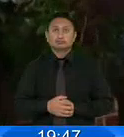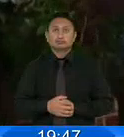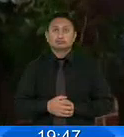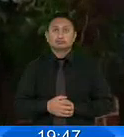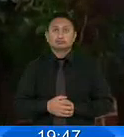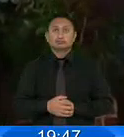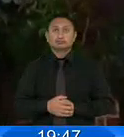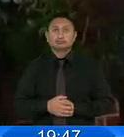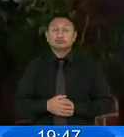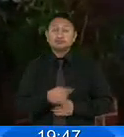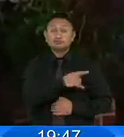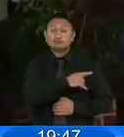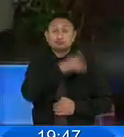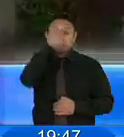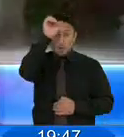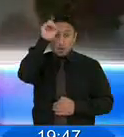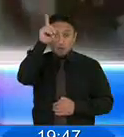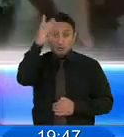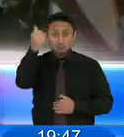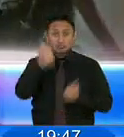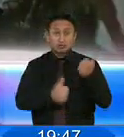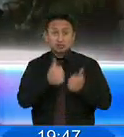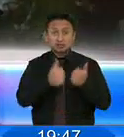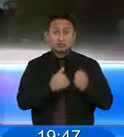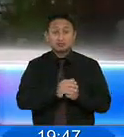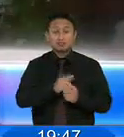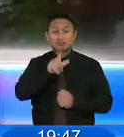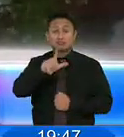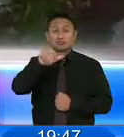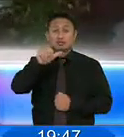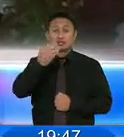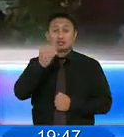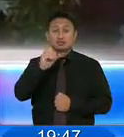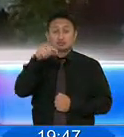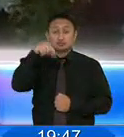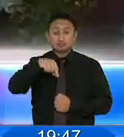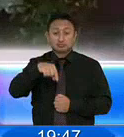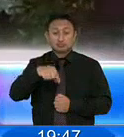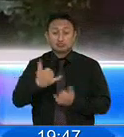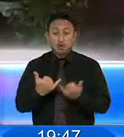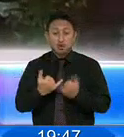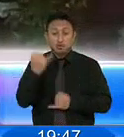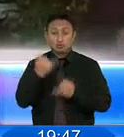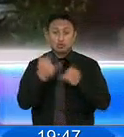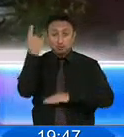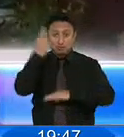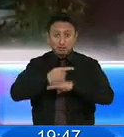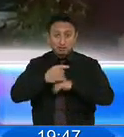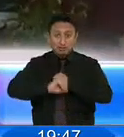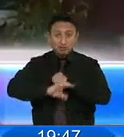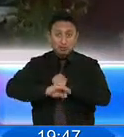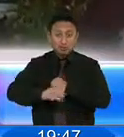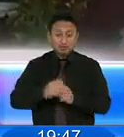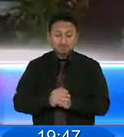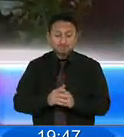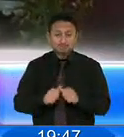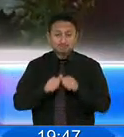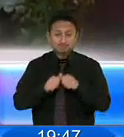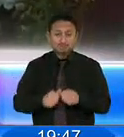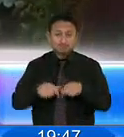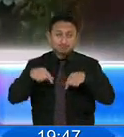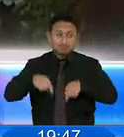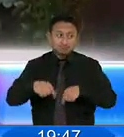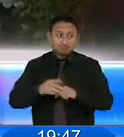Esas fueron las declaraciones del candidato presidencial Guillermo Lasso en su cierre de campaña. Y nosotros nos continuamos aquí esperando a alguna